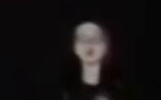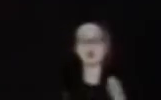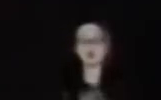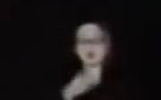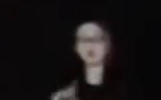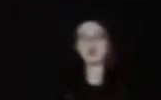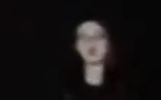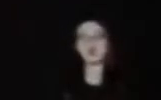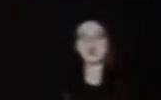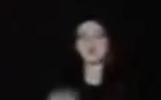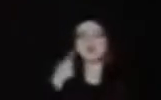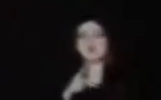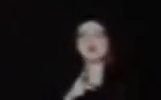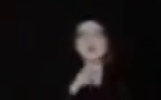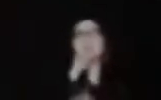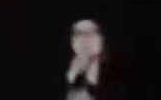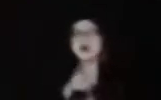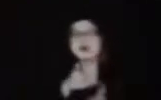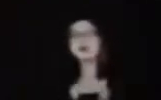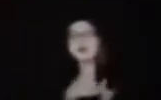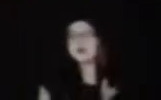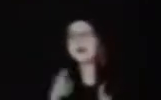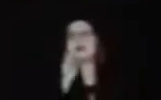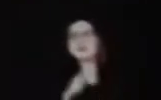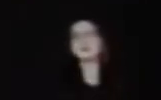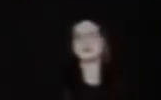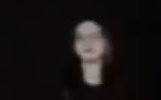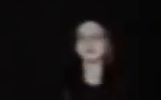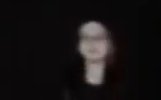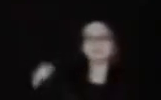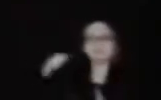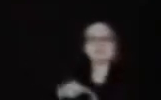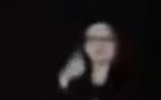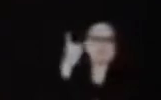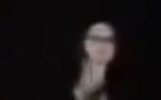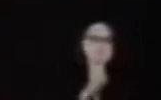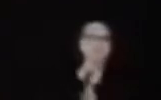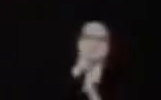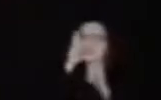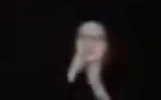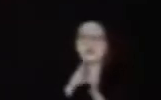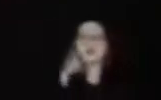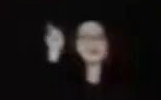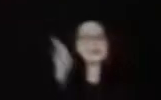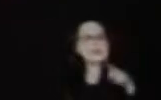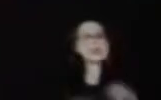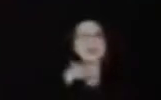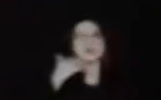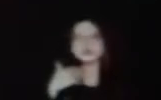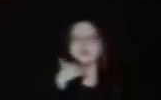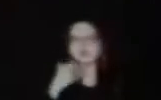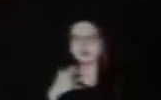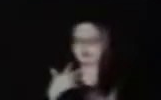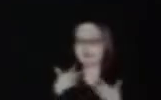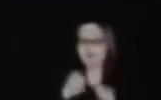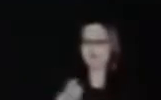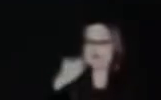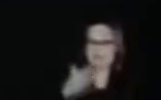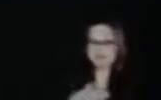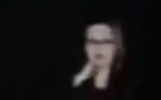gobierno, respondo: acabar con la corrupción y con la impunidad.